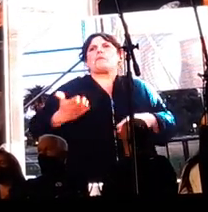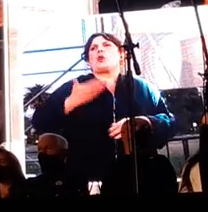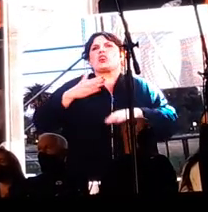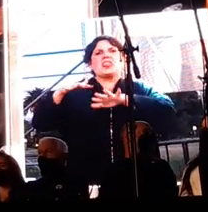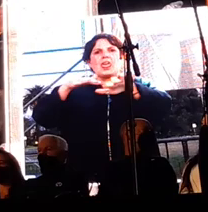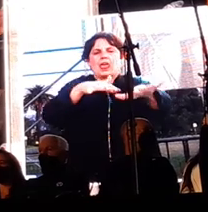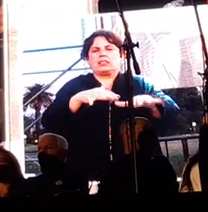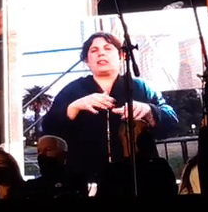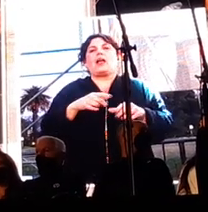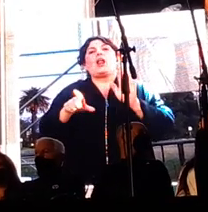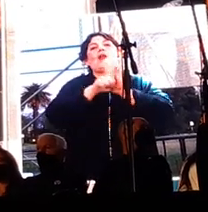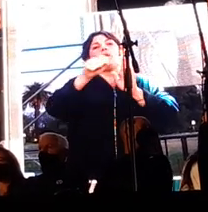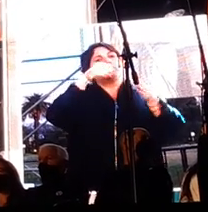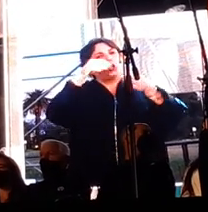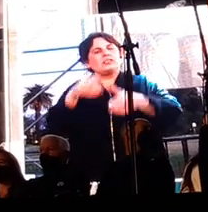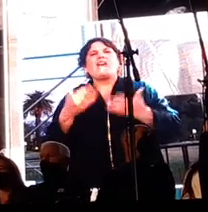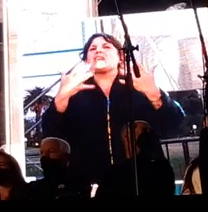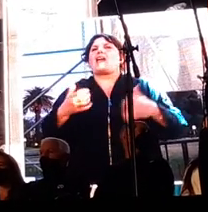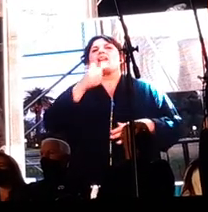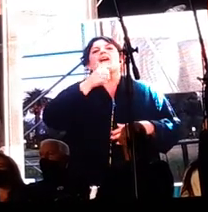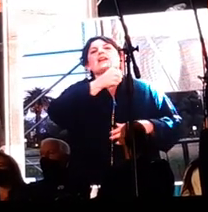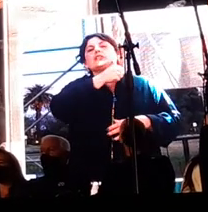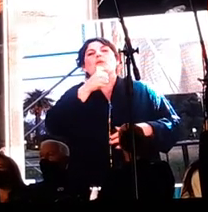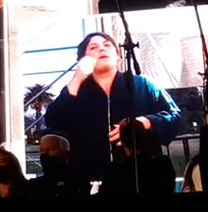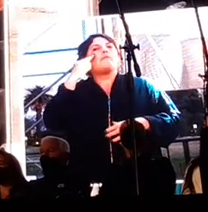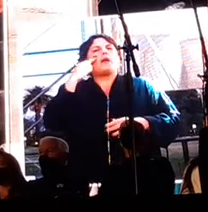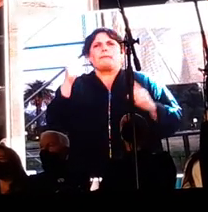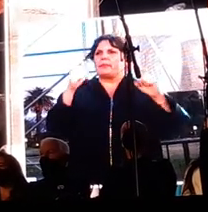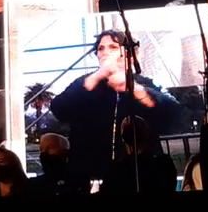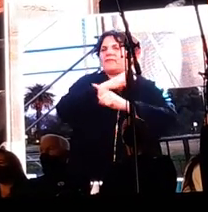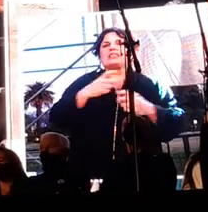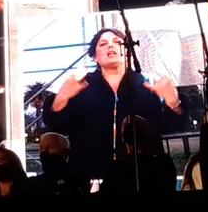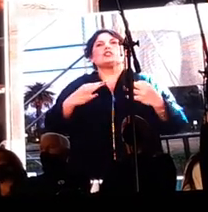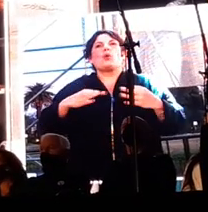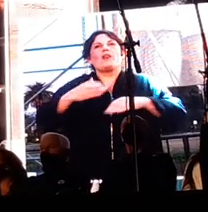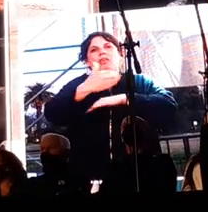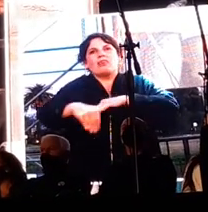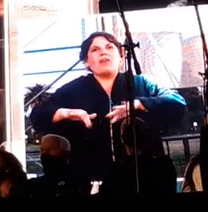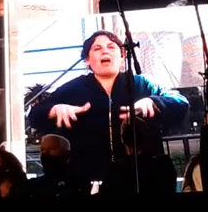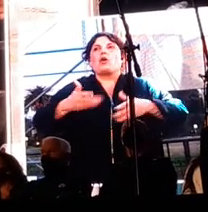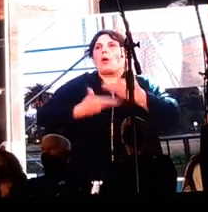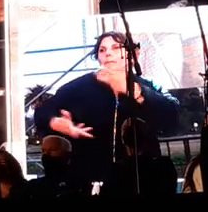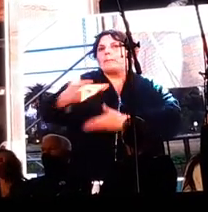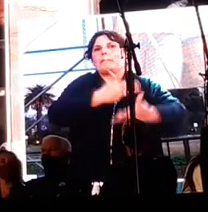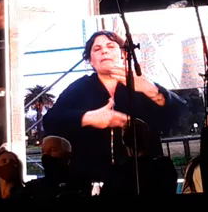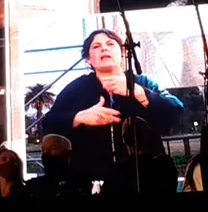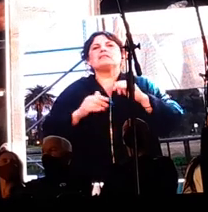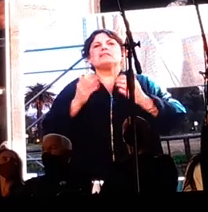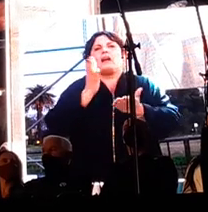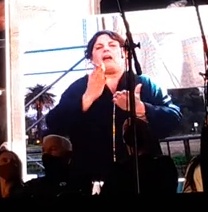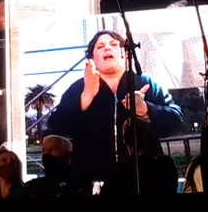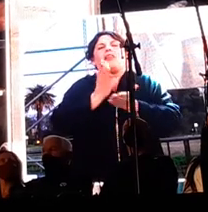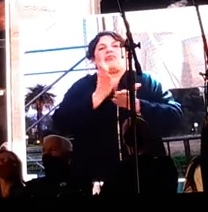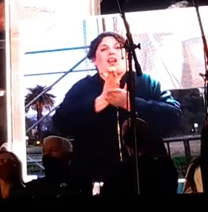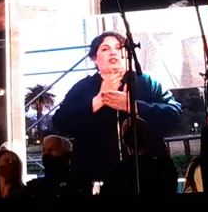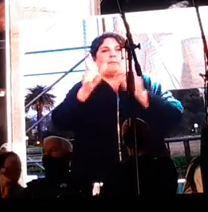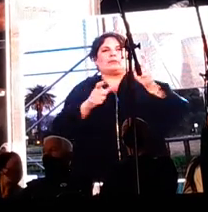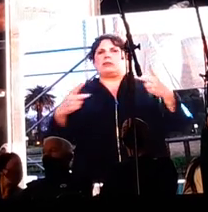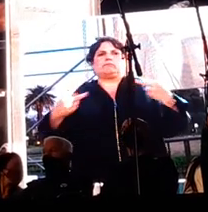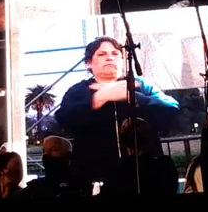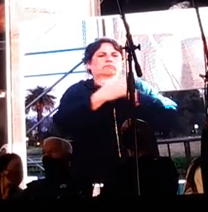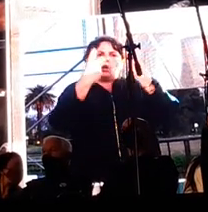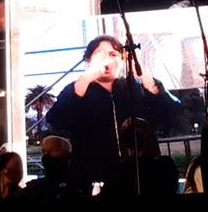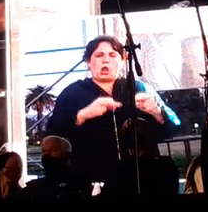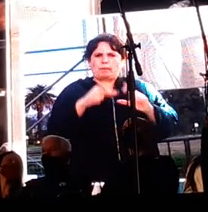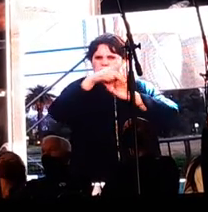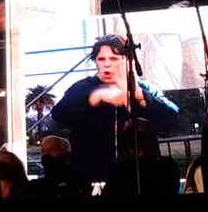social. Porque la LUC pretende resolver el problema complejo de la seguridad y la convivencia, recortando derechos ciudadanos y apelando a